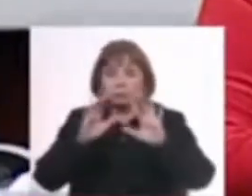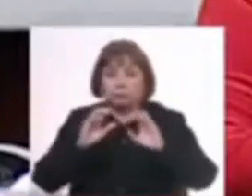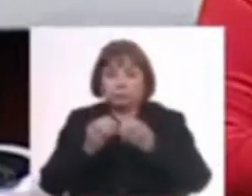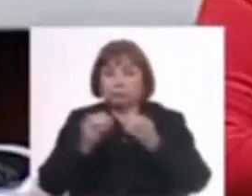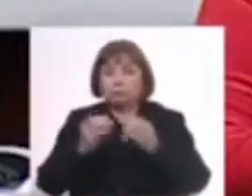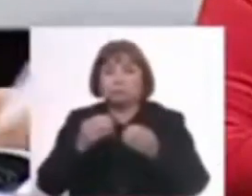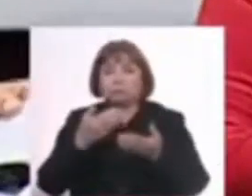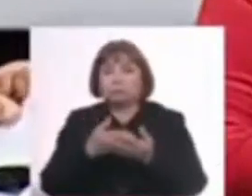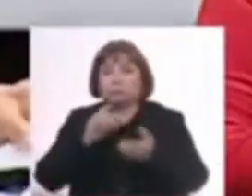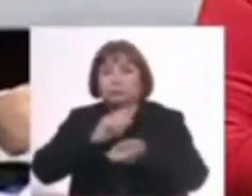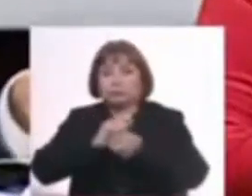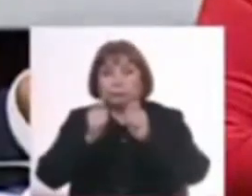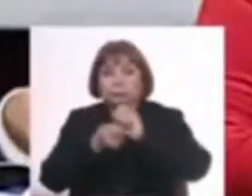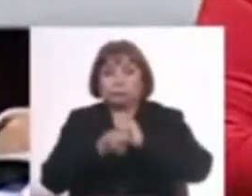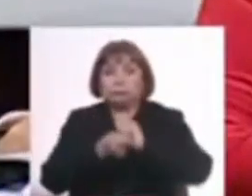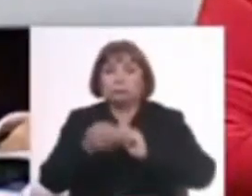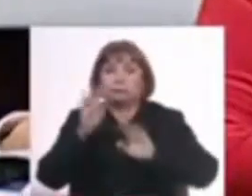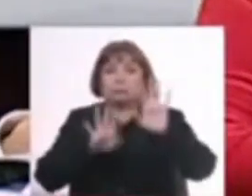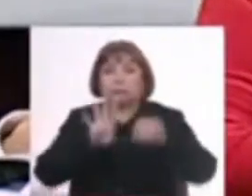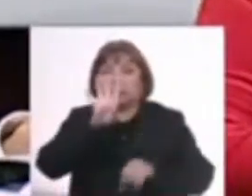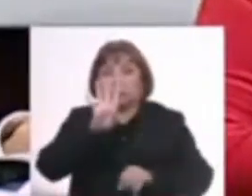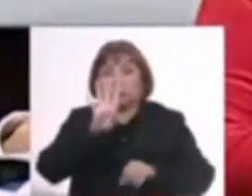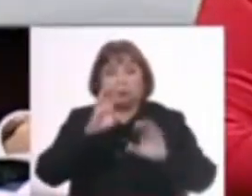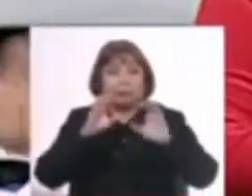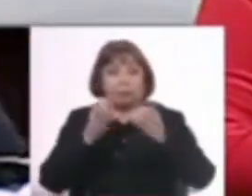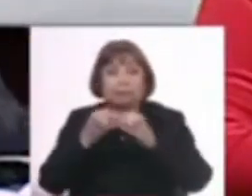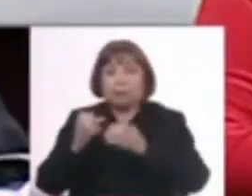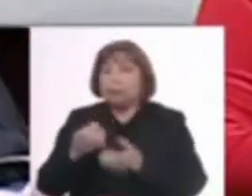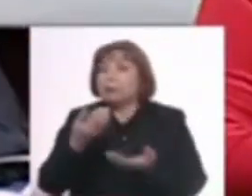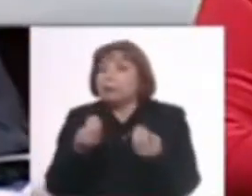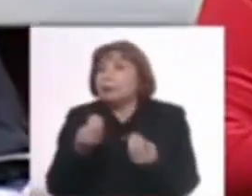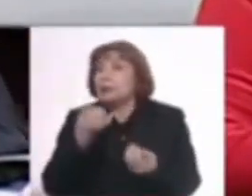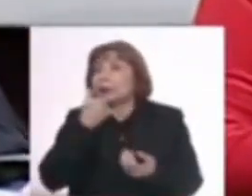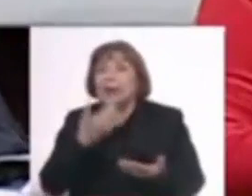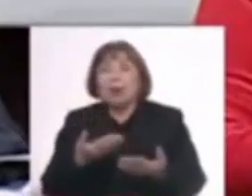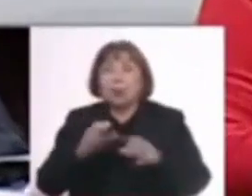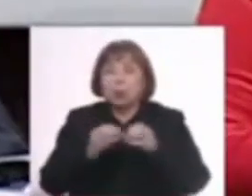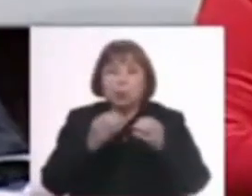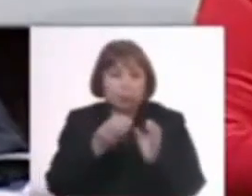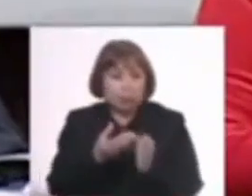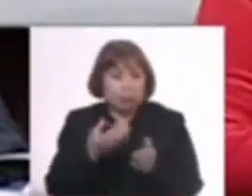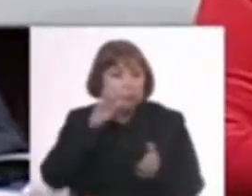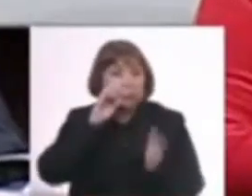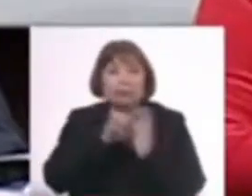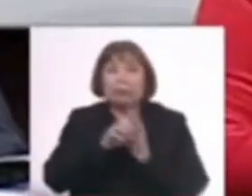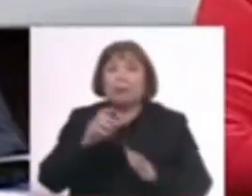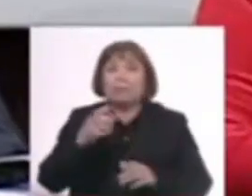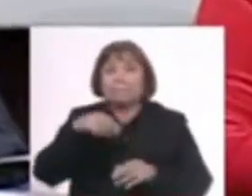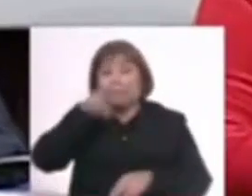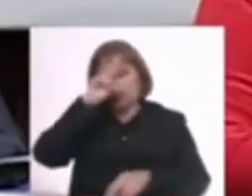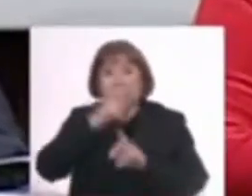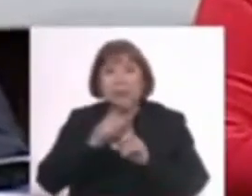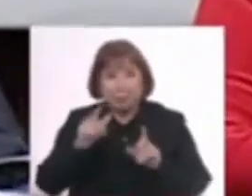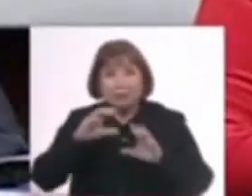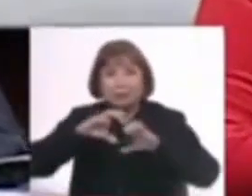estas se transformaron en 14 bancadas esto debido a que algunas bancadas Como por ejemplo Perú libre se había